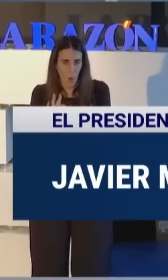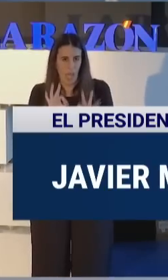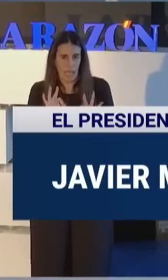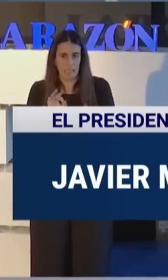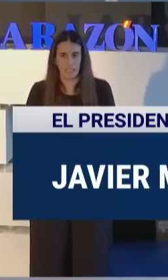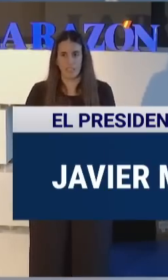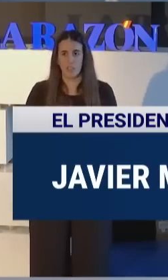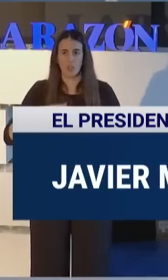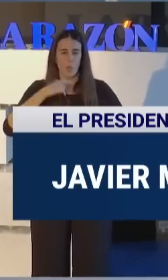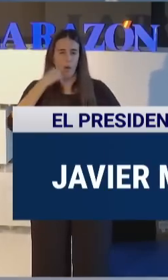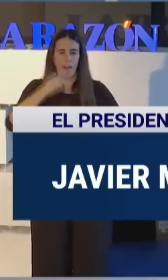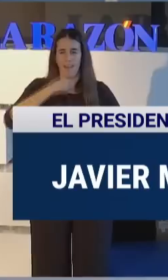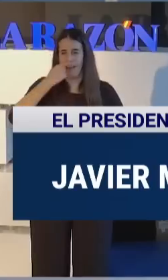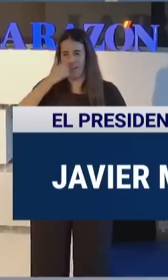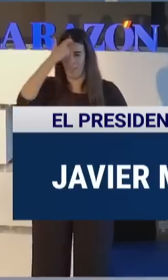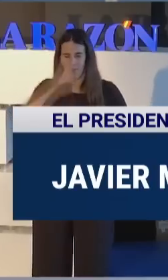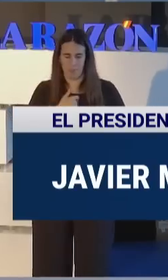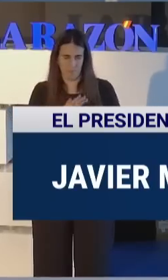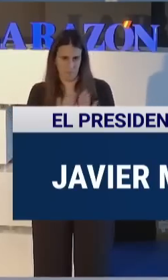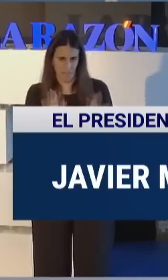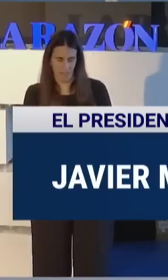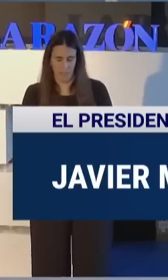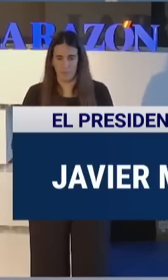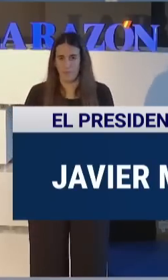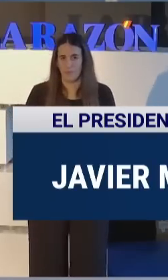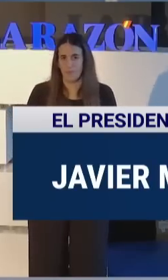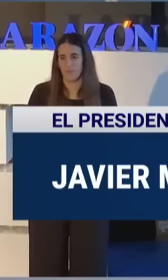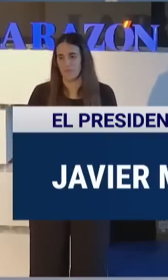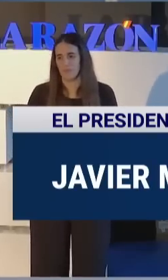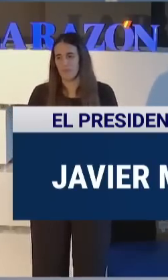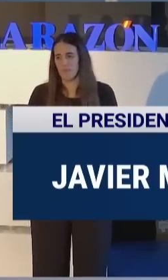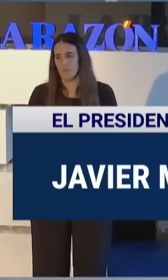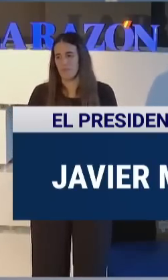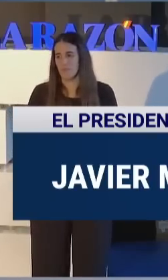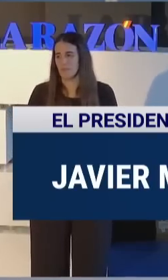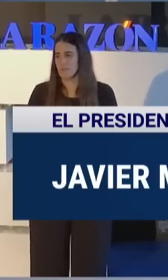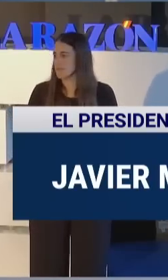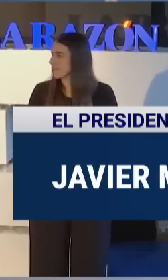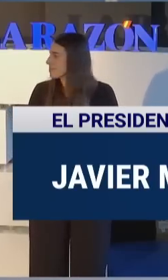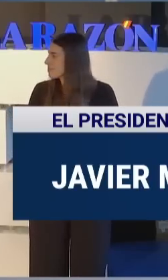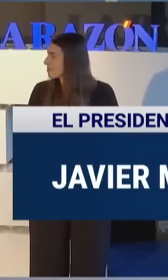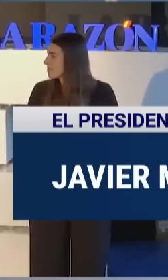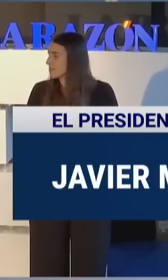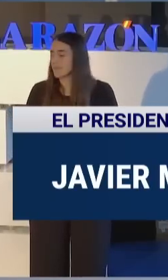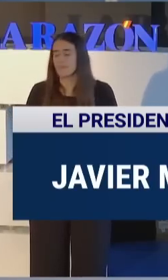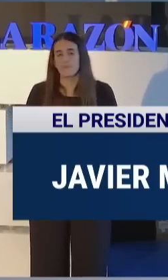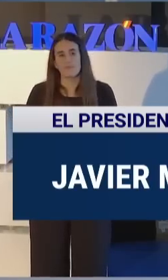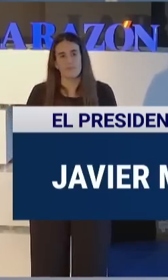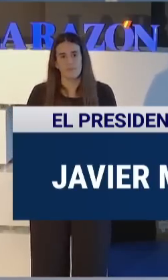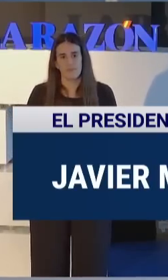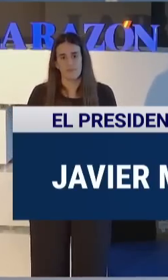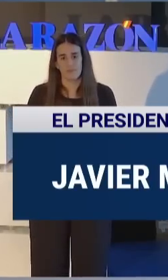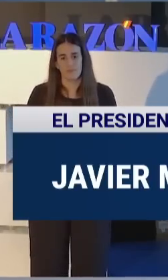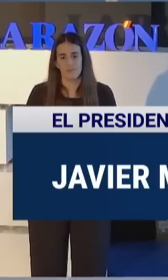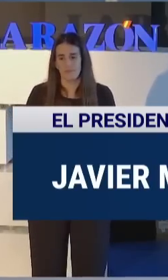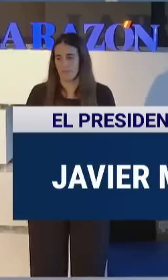a hacer el agrandado ahí porque tampoco tenía otra. Así que estaba bailando con la que quería. Digo, bueno, el